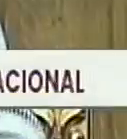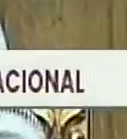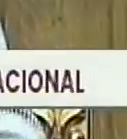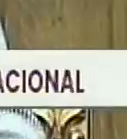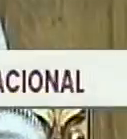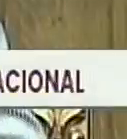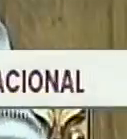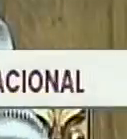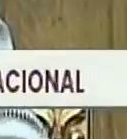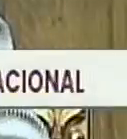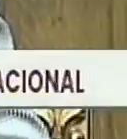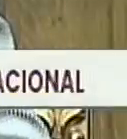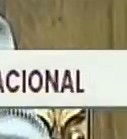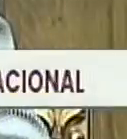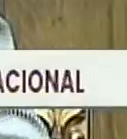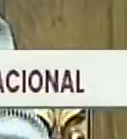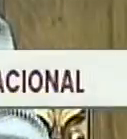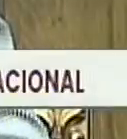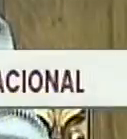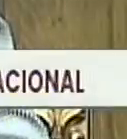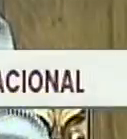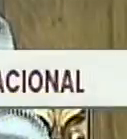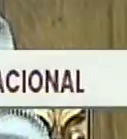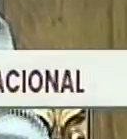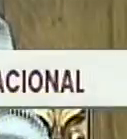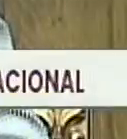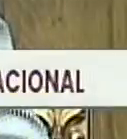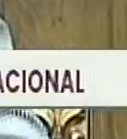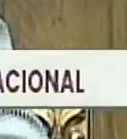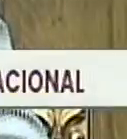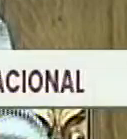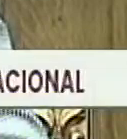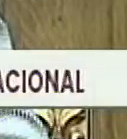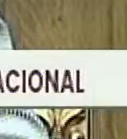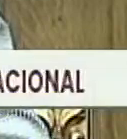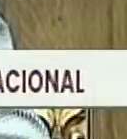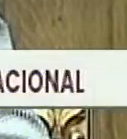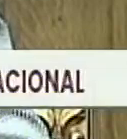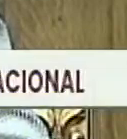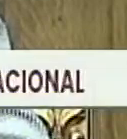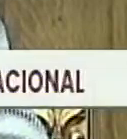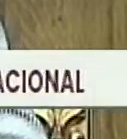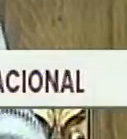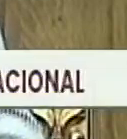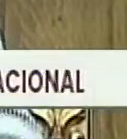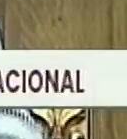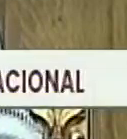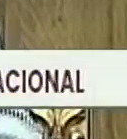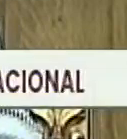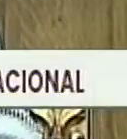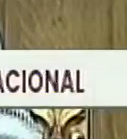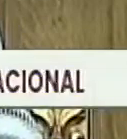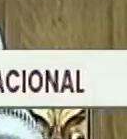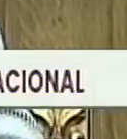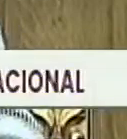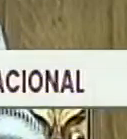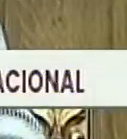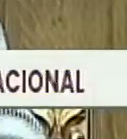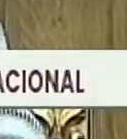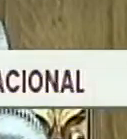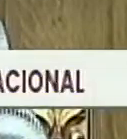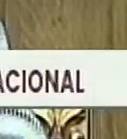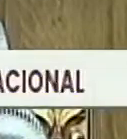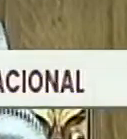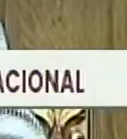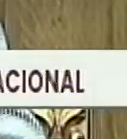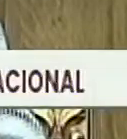Poseen cualidades excepcionales, lo certificamos los integrantes de ya extinto Comité de